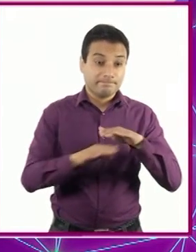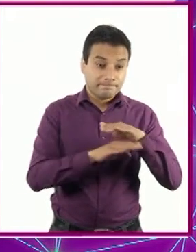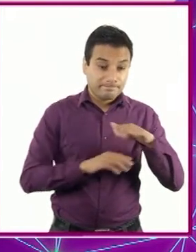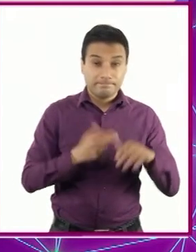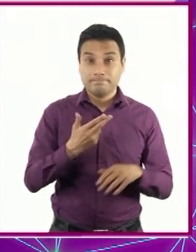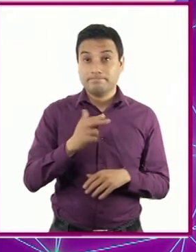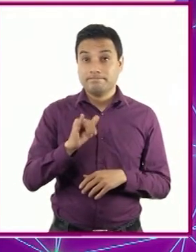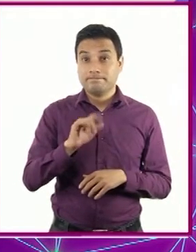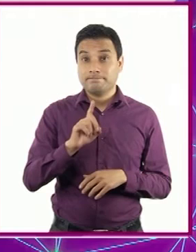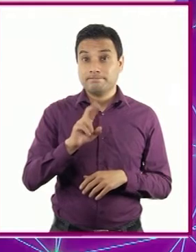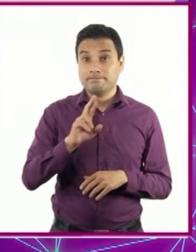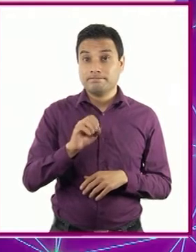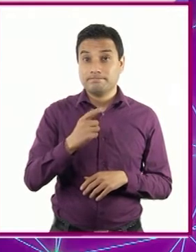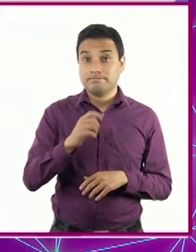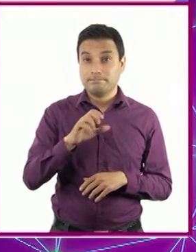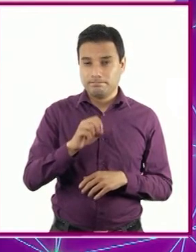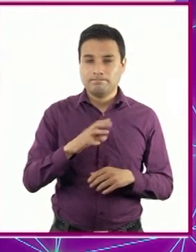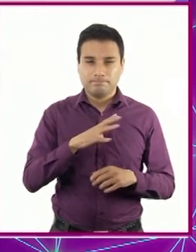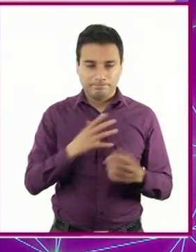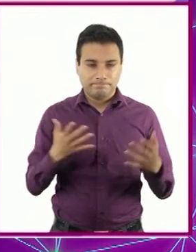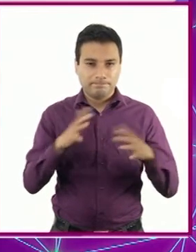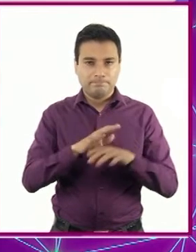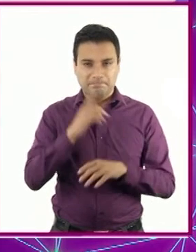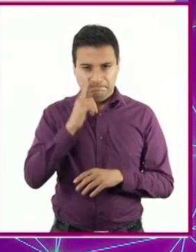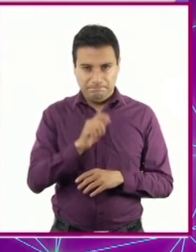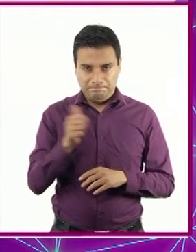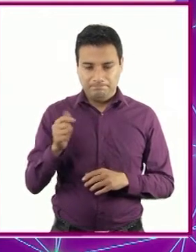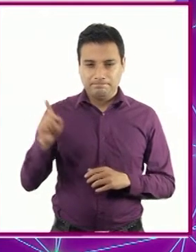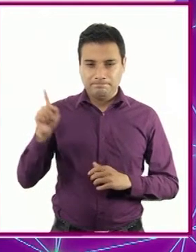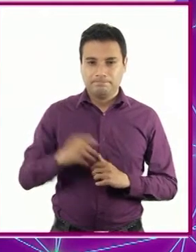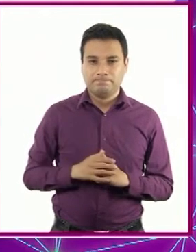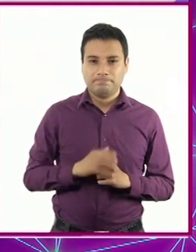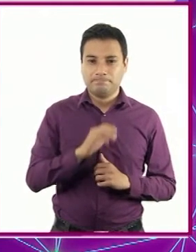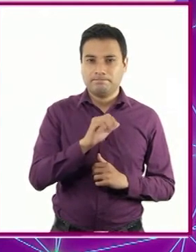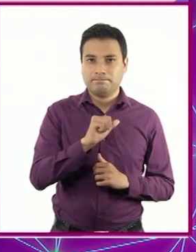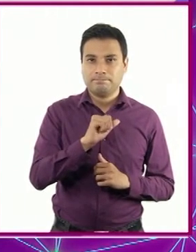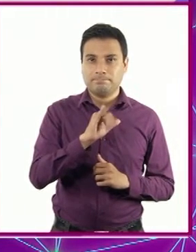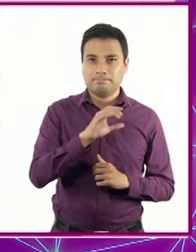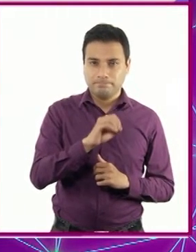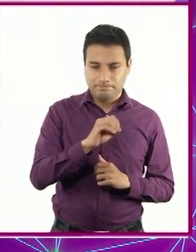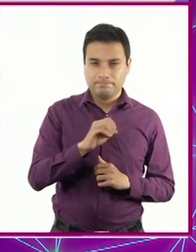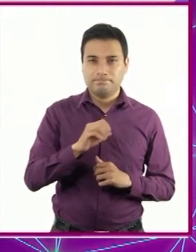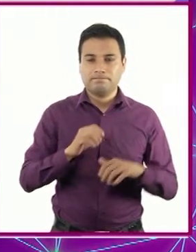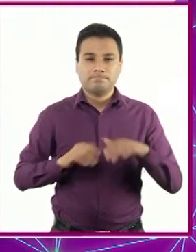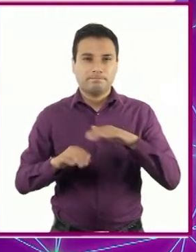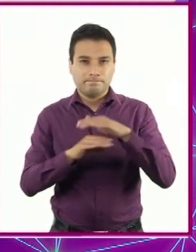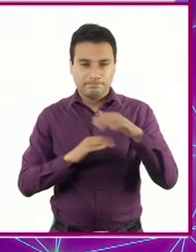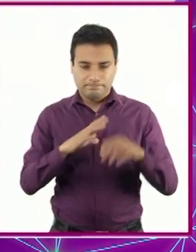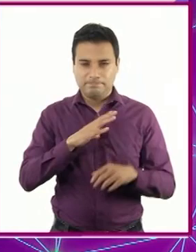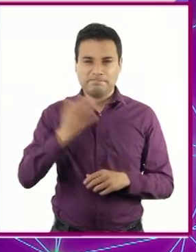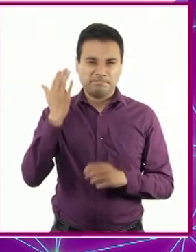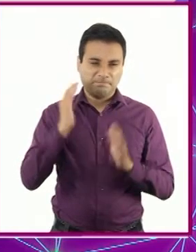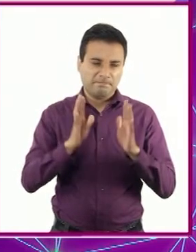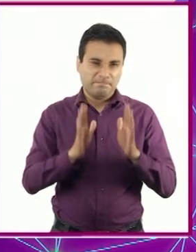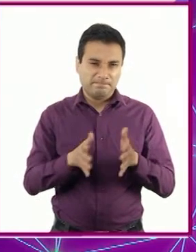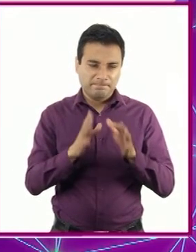ácido. En la siguiente reacción tenemos un ácido y una base, con lo que ya vimos en las sesiones